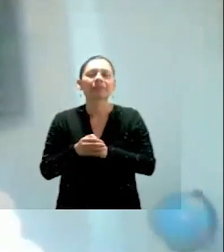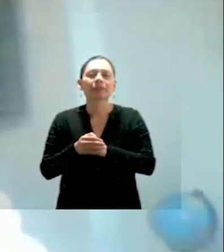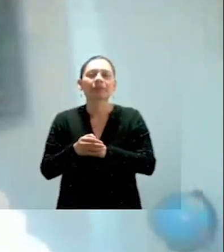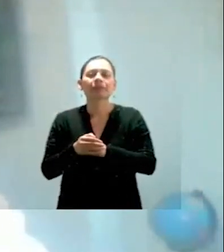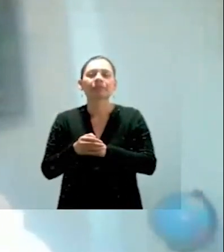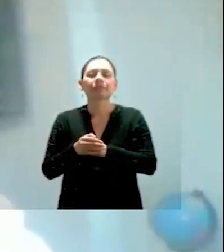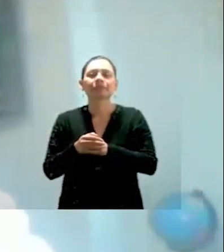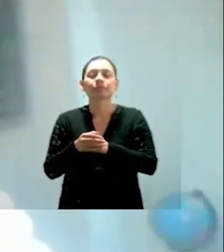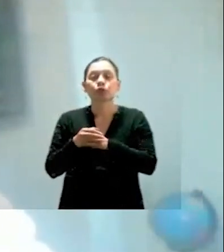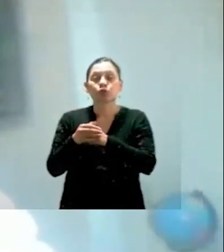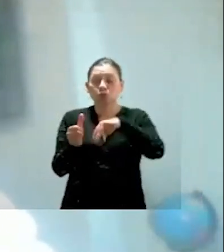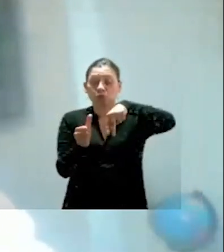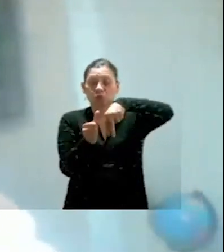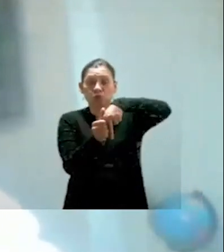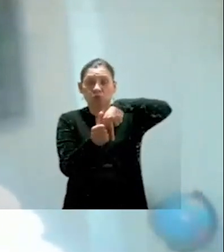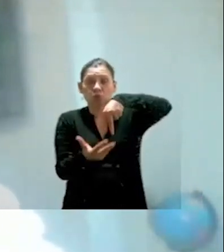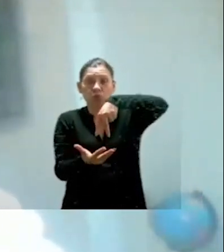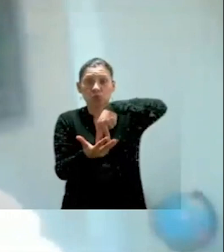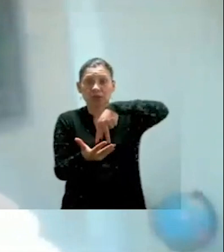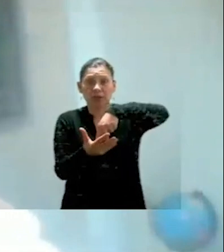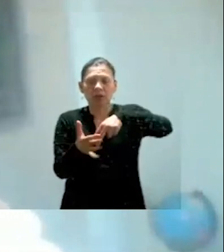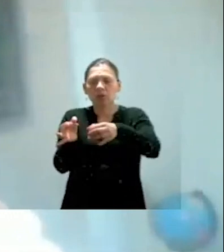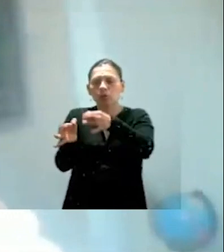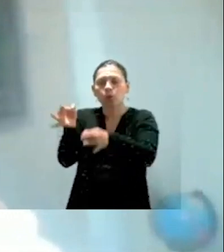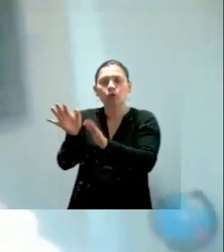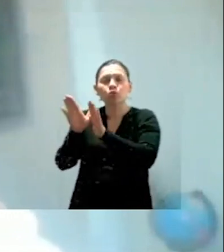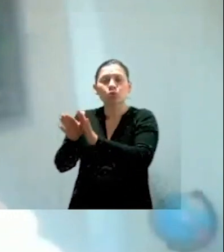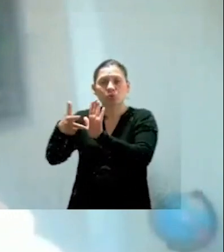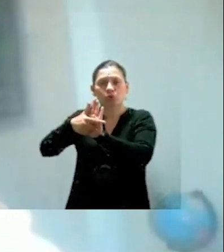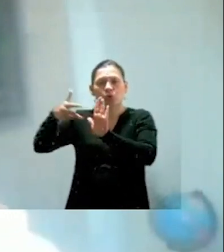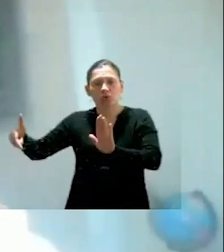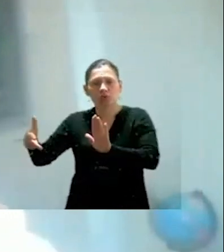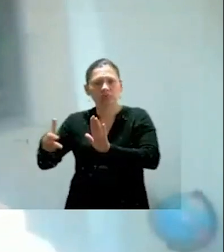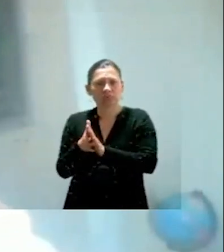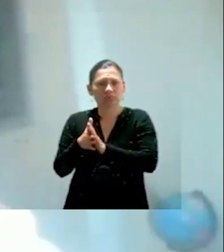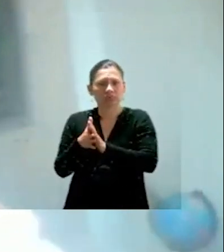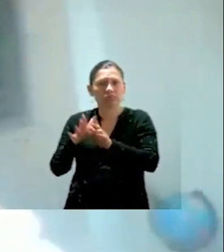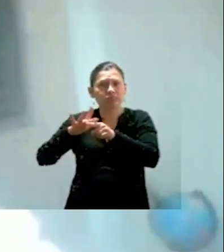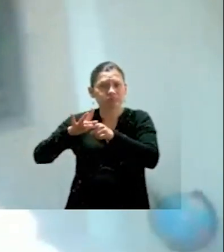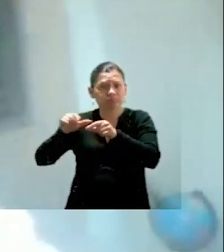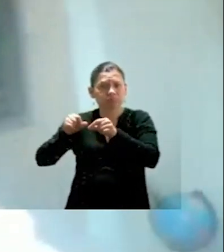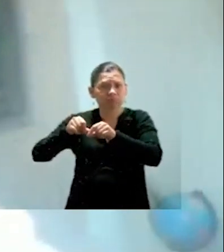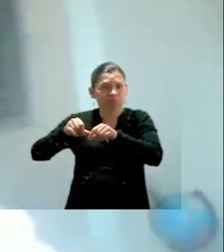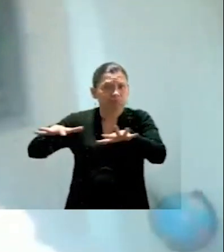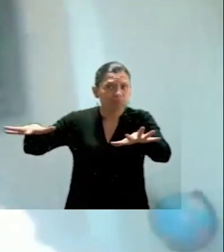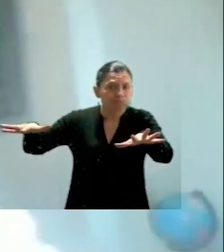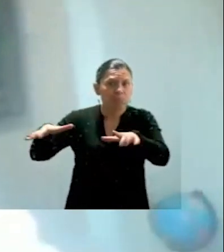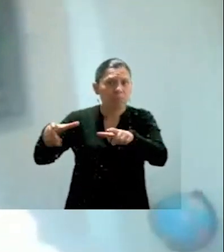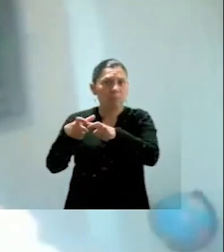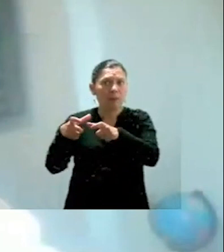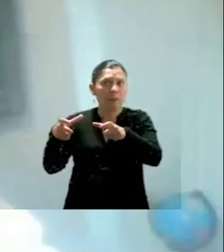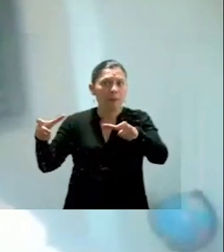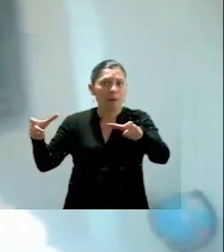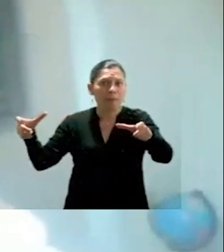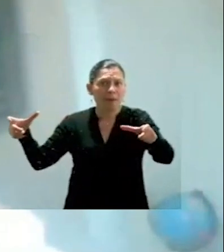engordando, no la corte, la tutela, se ha ido como expandiendo en derechos, se ha ido expandiendo en métodos de interpretación,